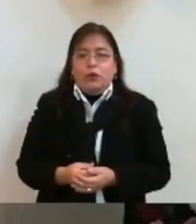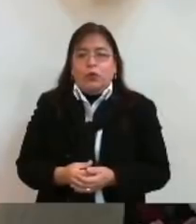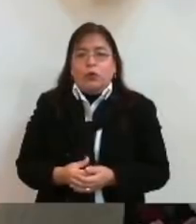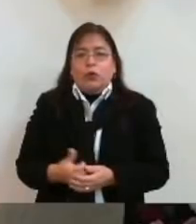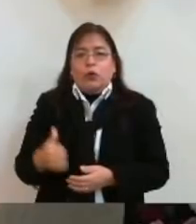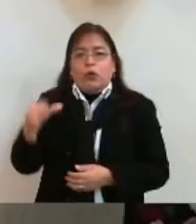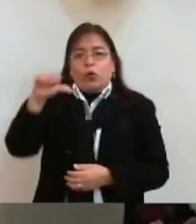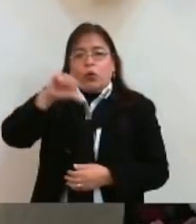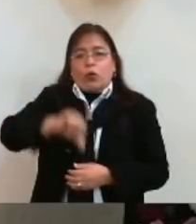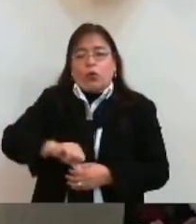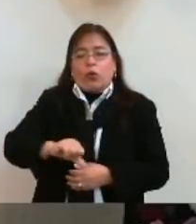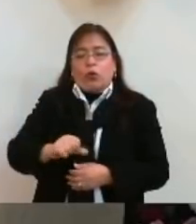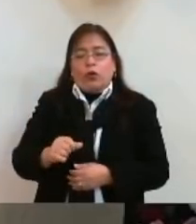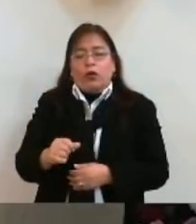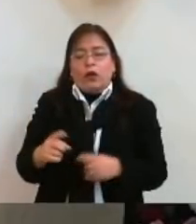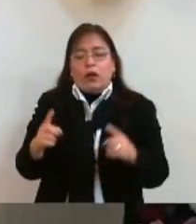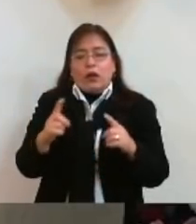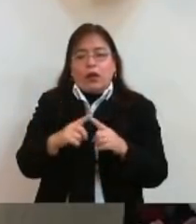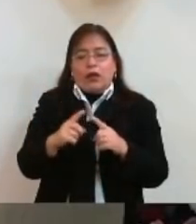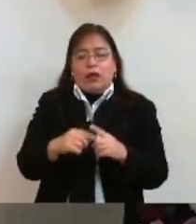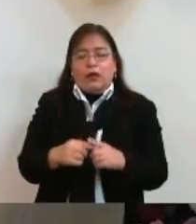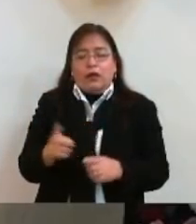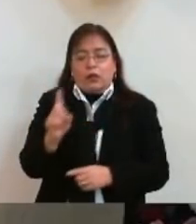celebra la Epifanía del Señor,